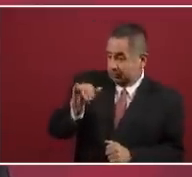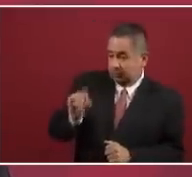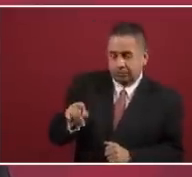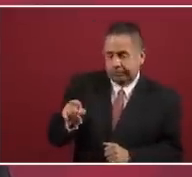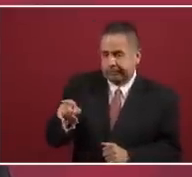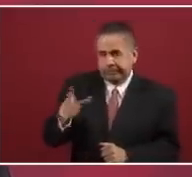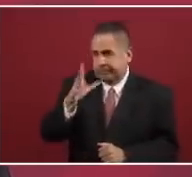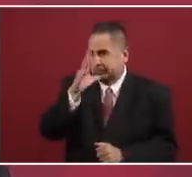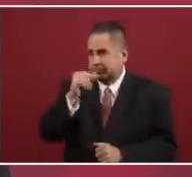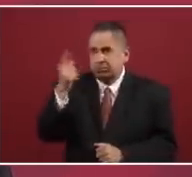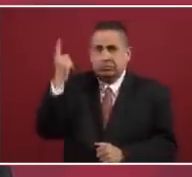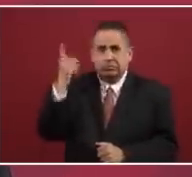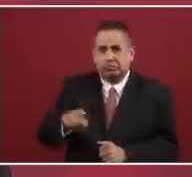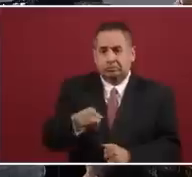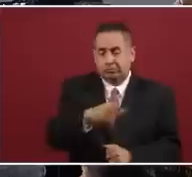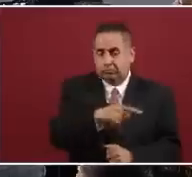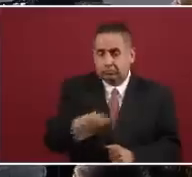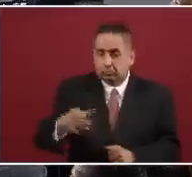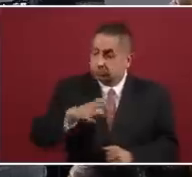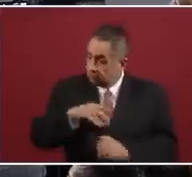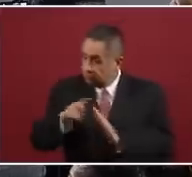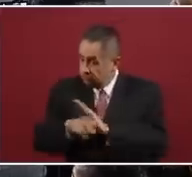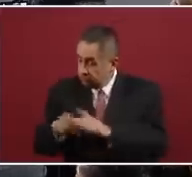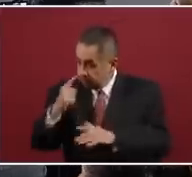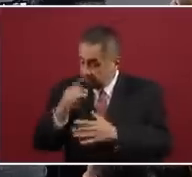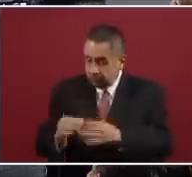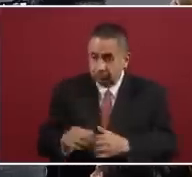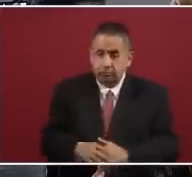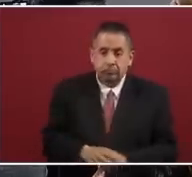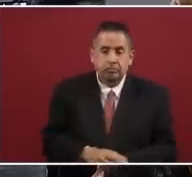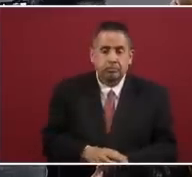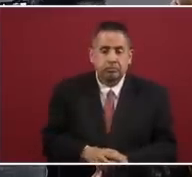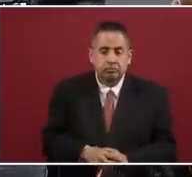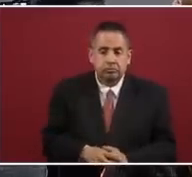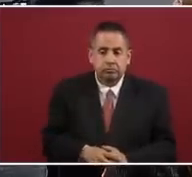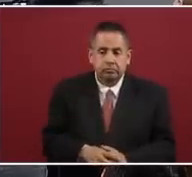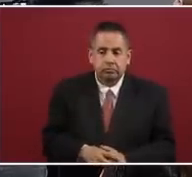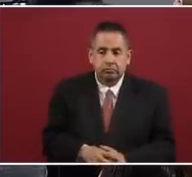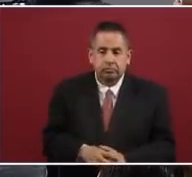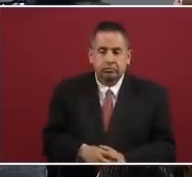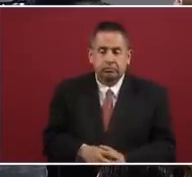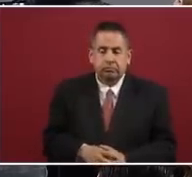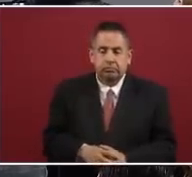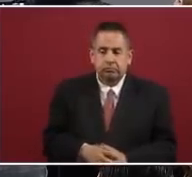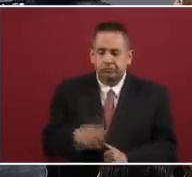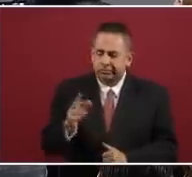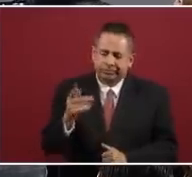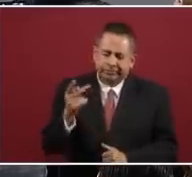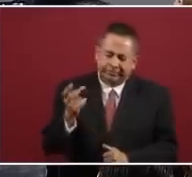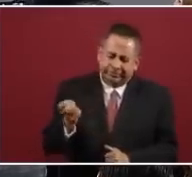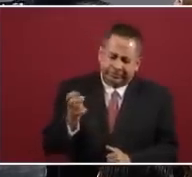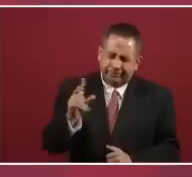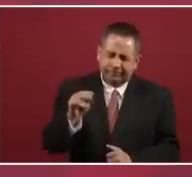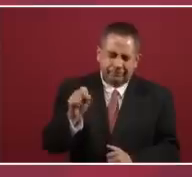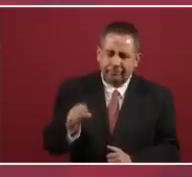Hay. Sí, Sí, pero eso no se,